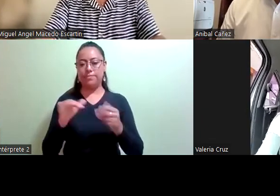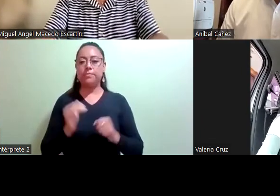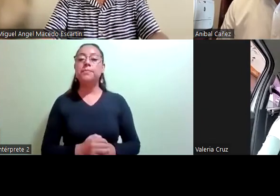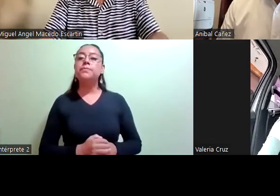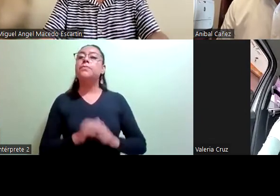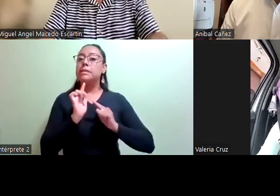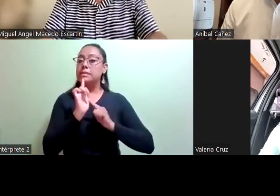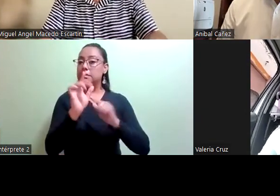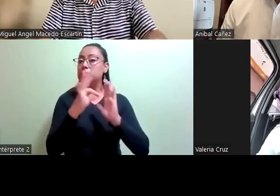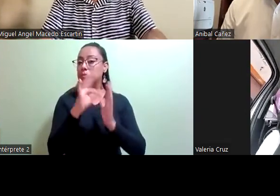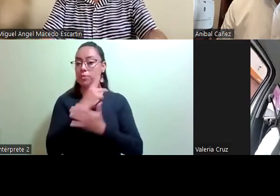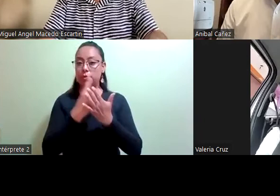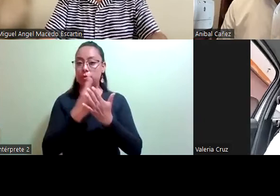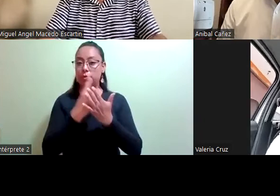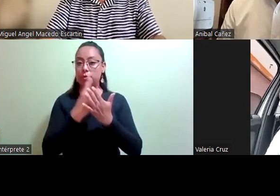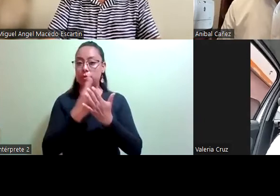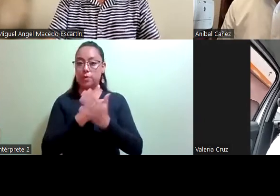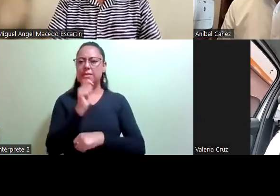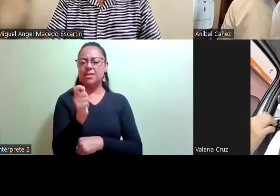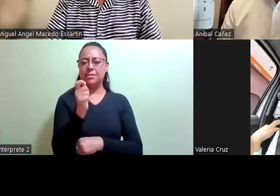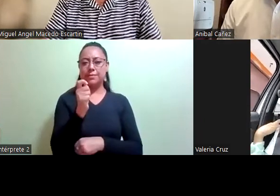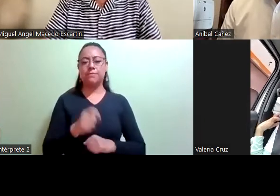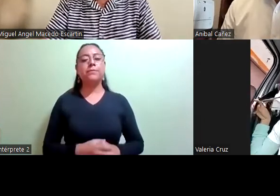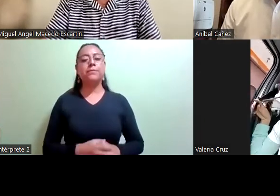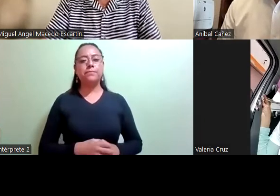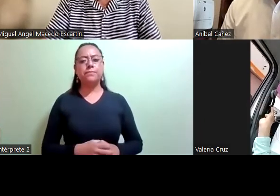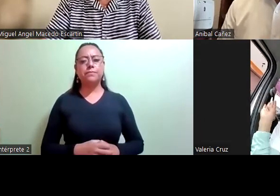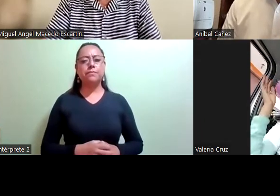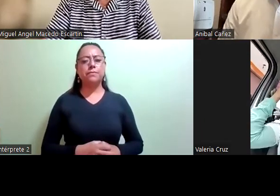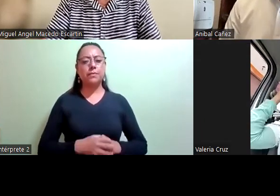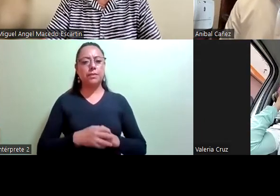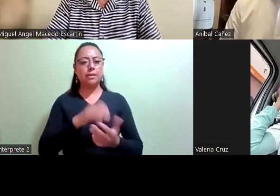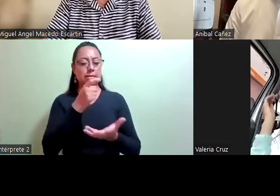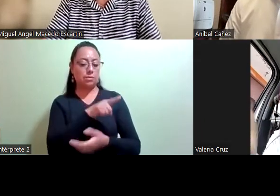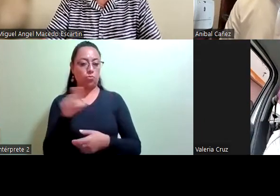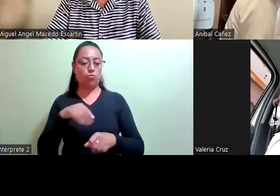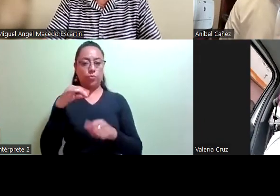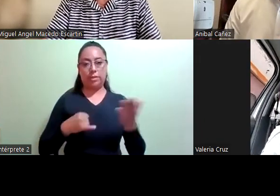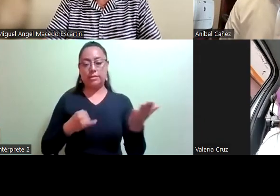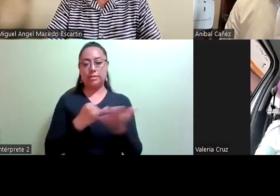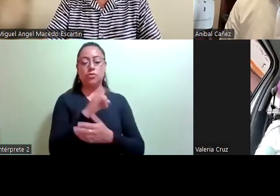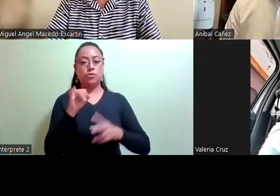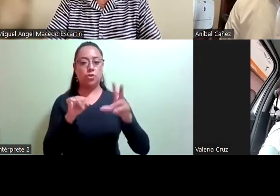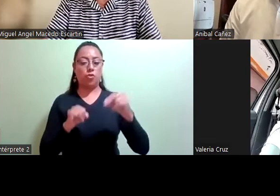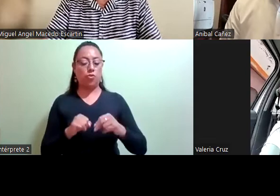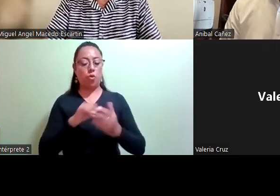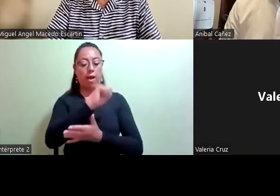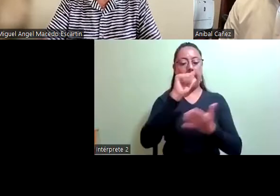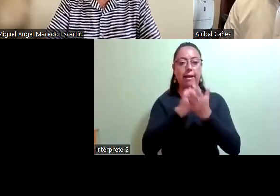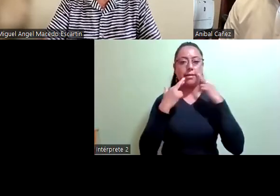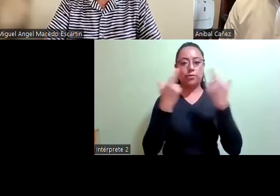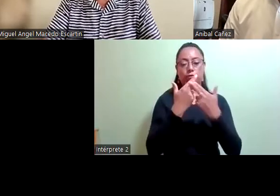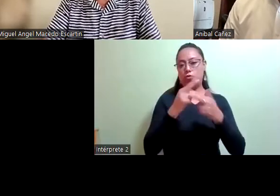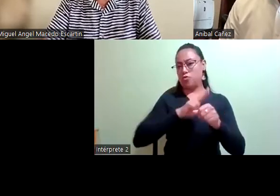siguiente punto del orden del día, se pone a su consideración el contenido del acta de la sesión ordinaria de fecha 16